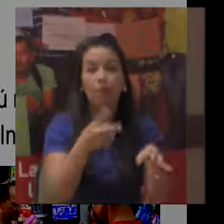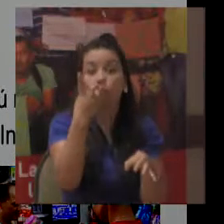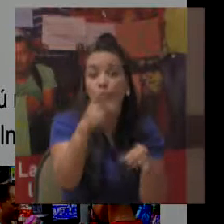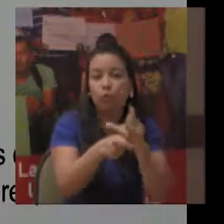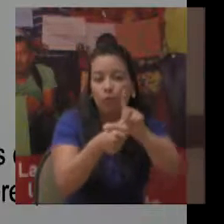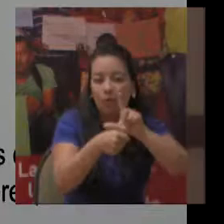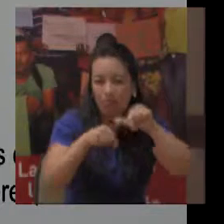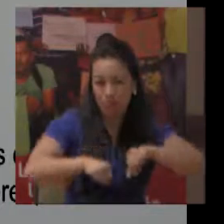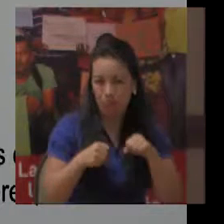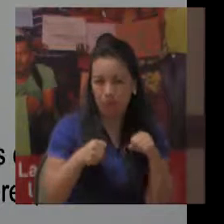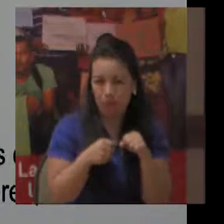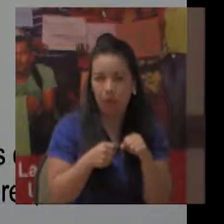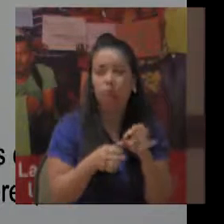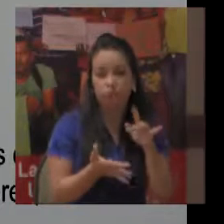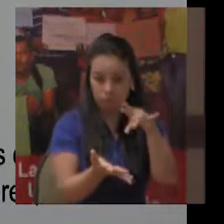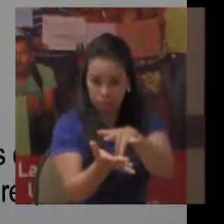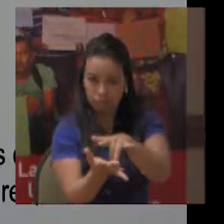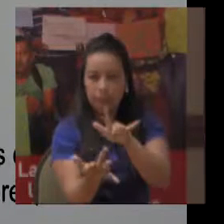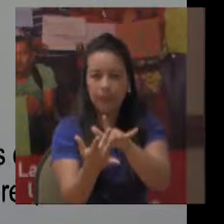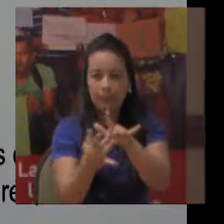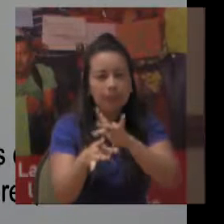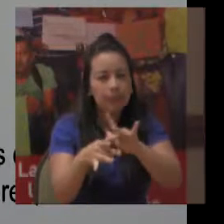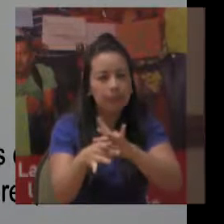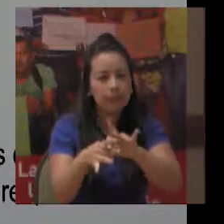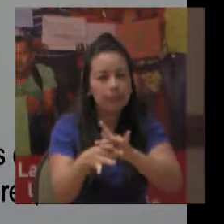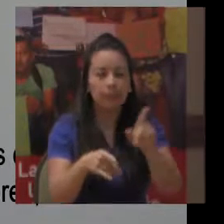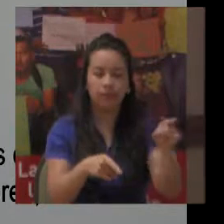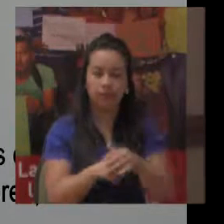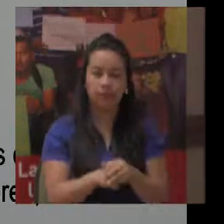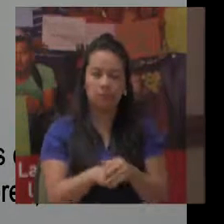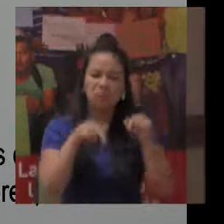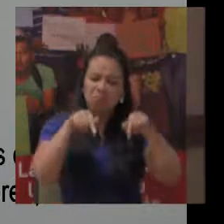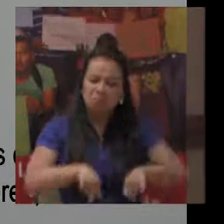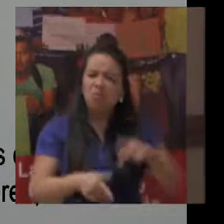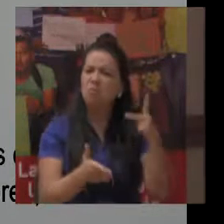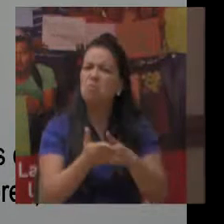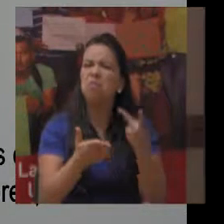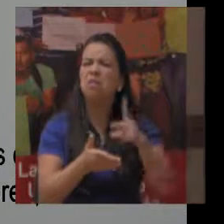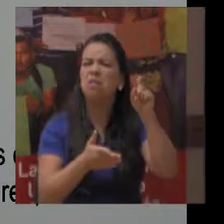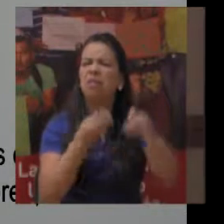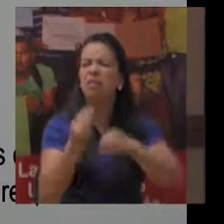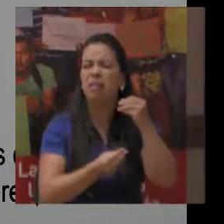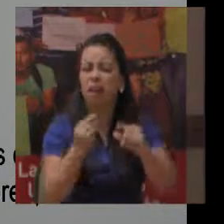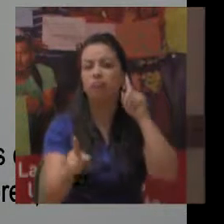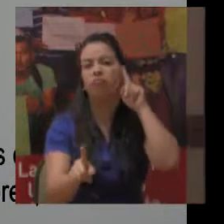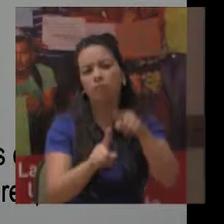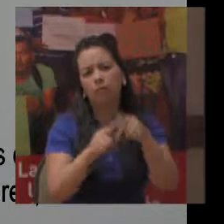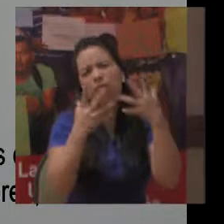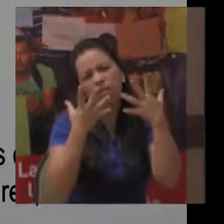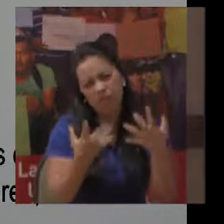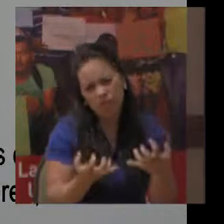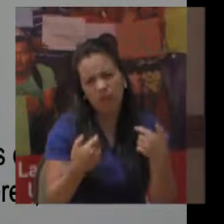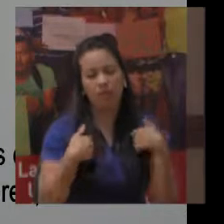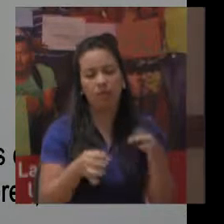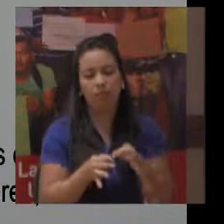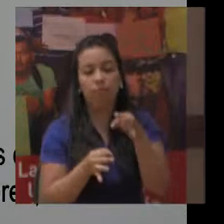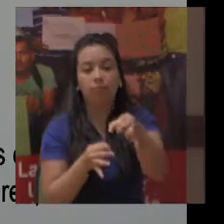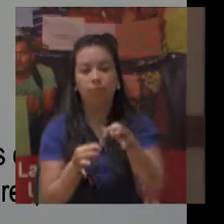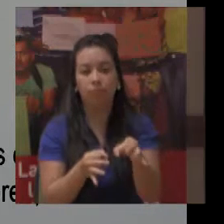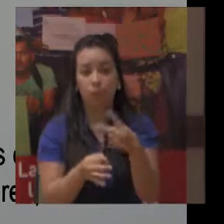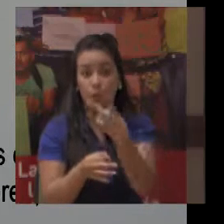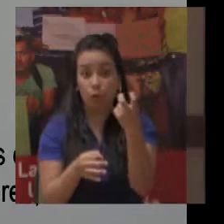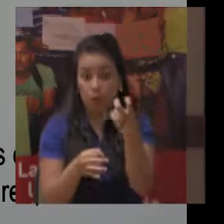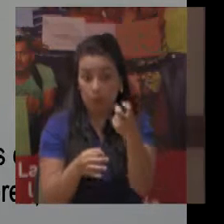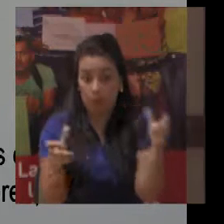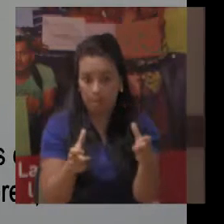Bogotá. Para el 2016 nos propusimos continuar con todo eso y ya no solo en 200, sino en